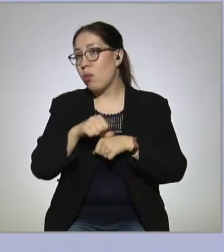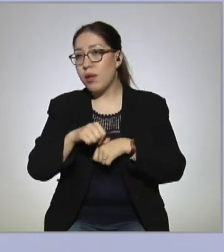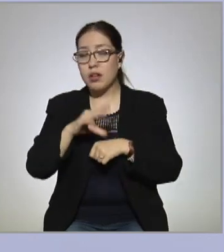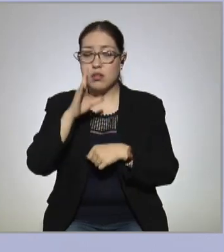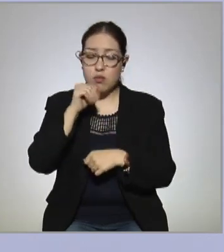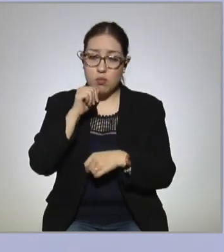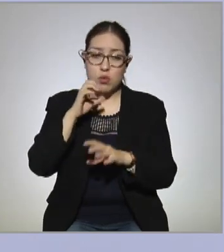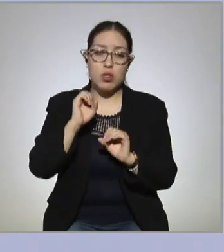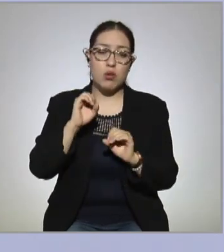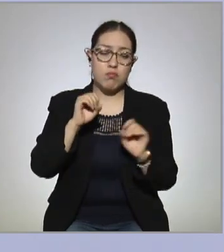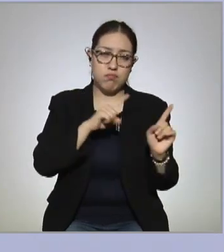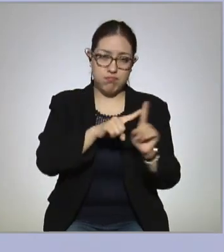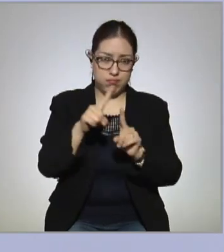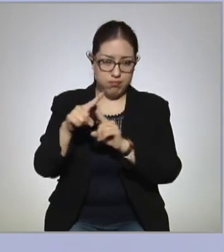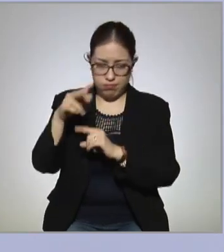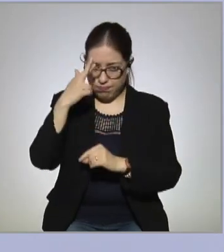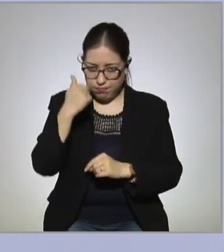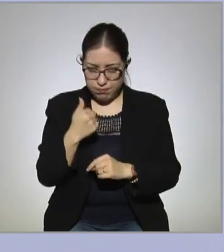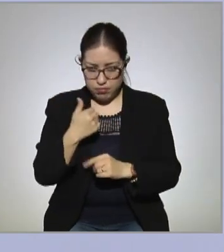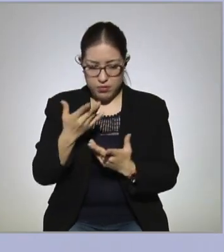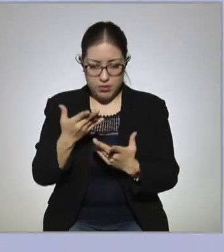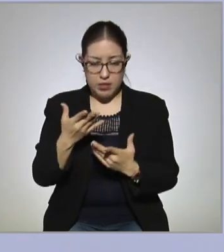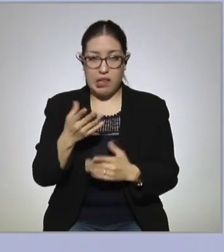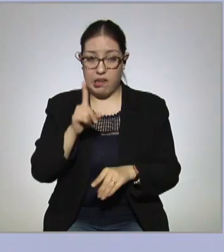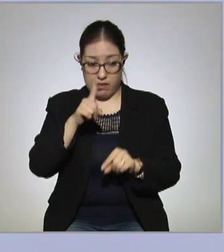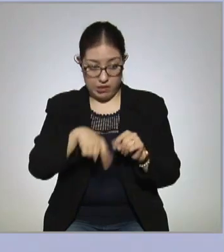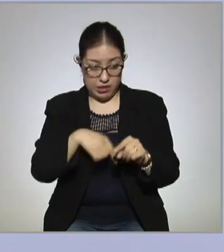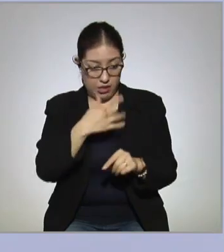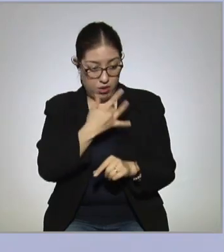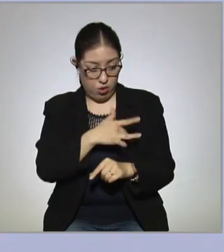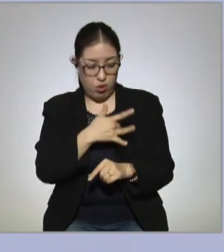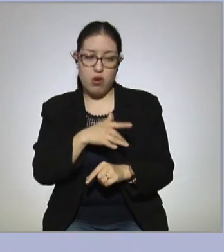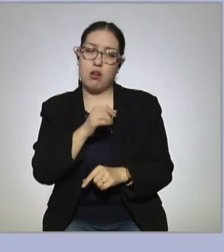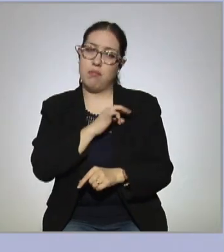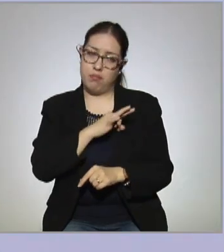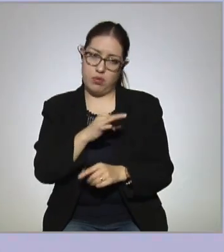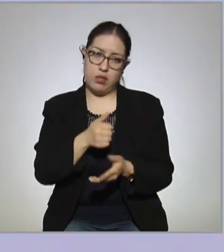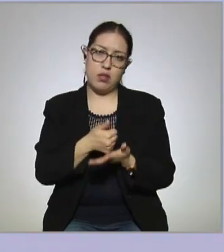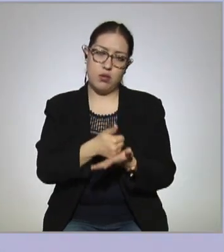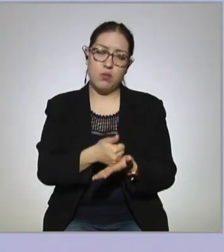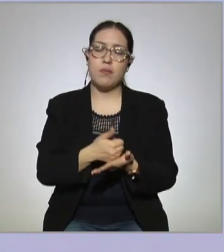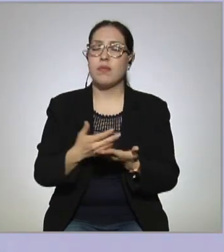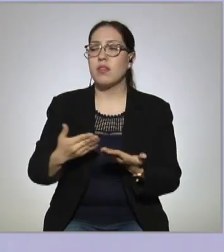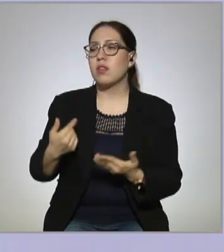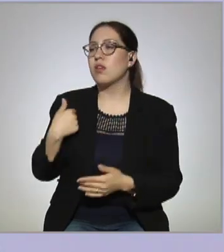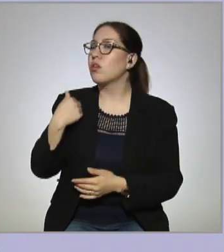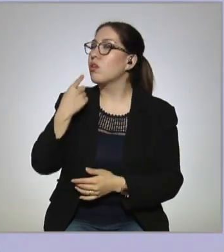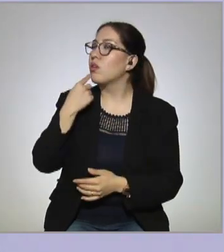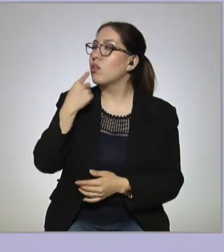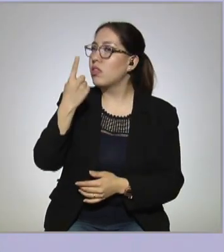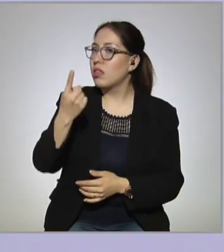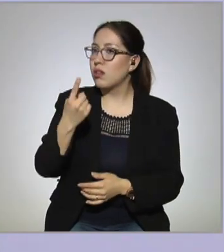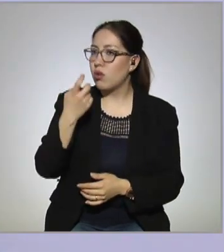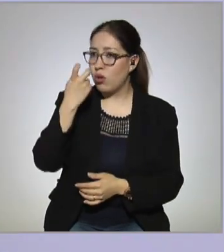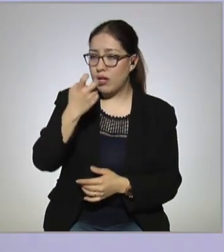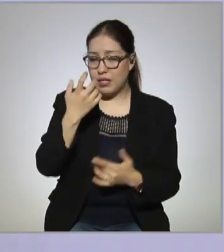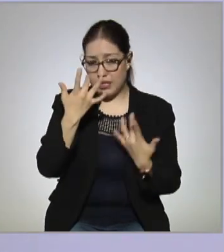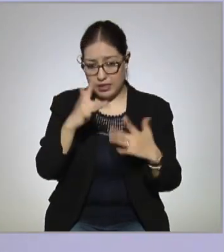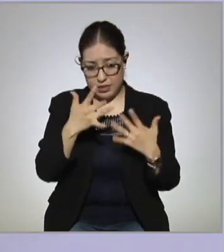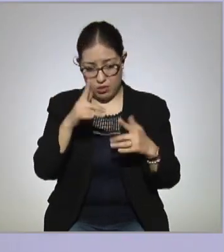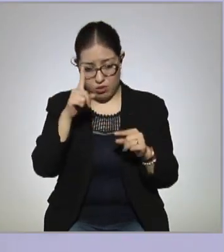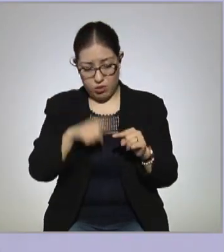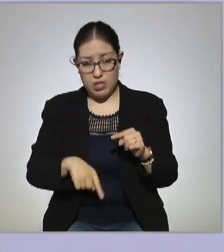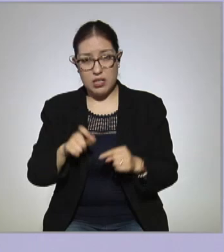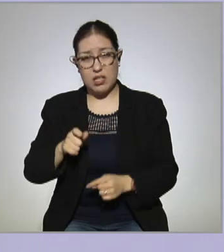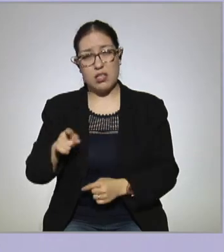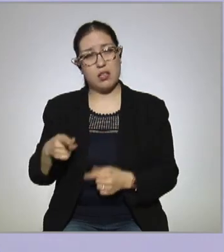comorbilidades o muchos factores que influyen que no puede operarse, el quitar el dolor es una alternativa. Ahora les voy a hacer el abogado del diablo. El quitar el dolor no hace que el